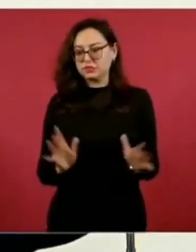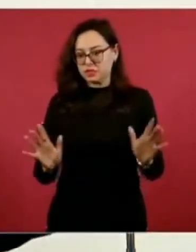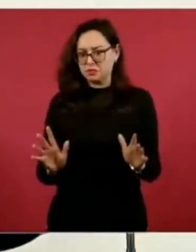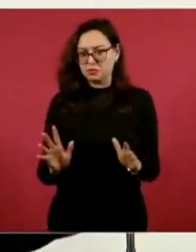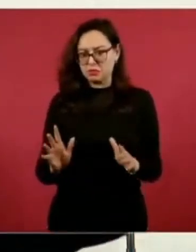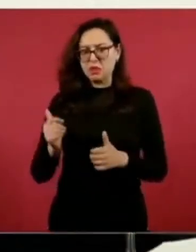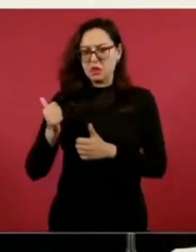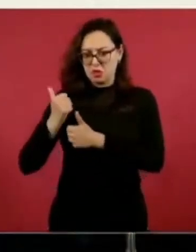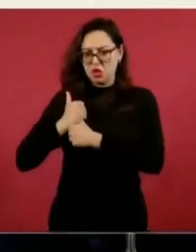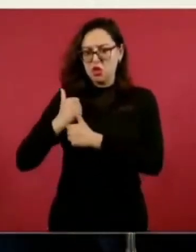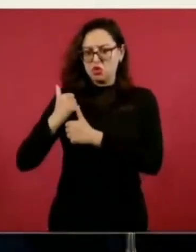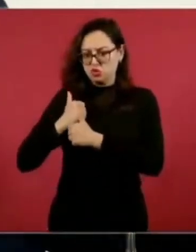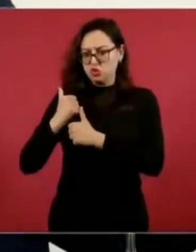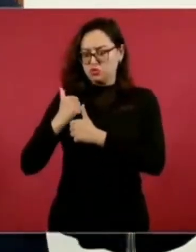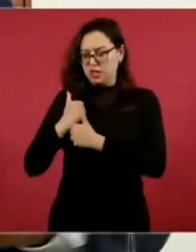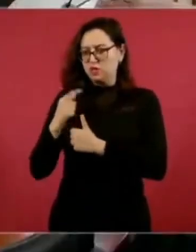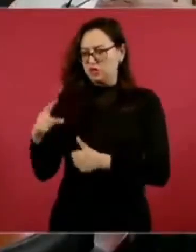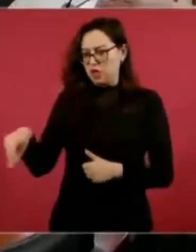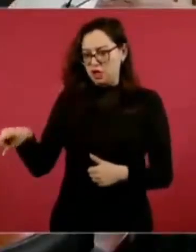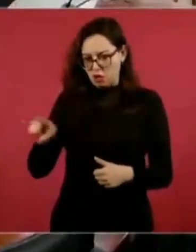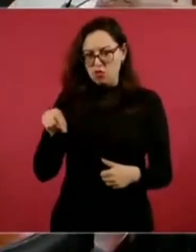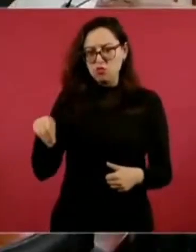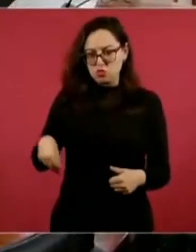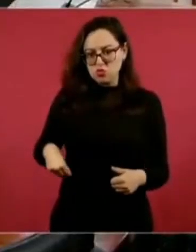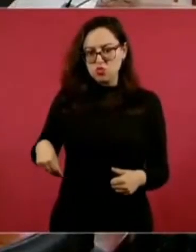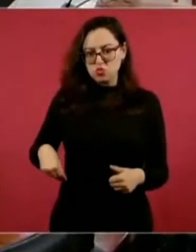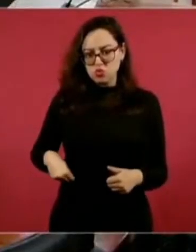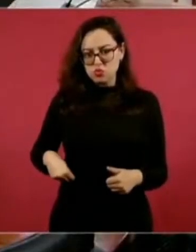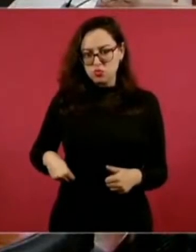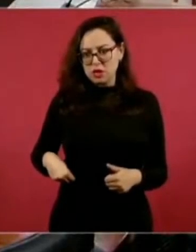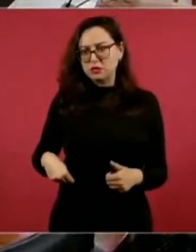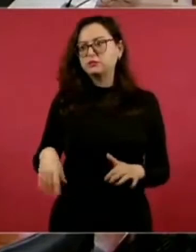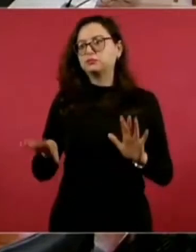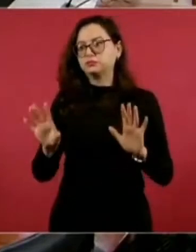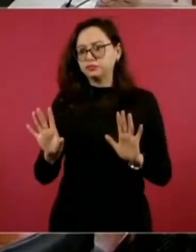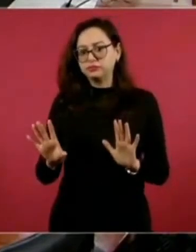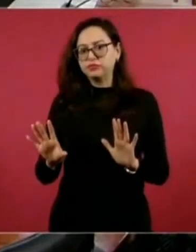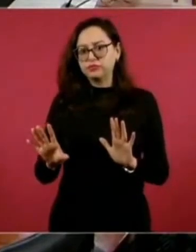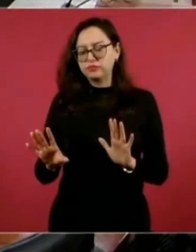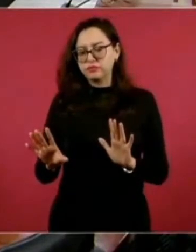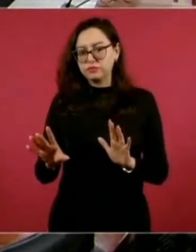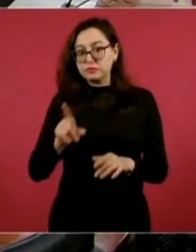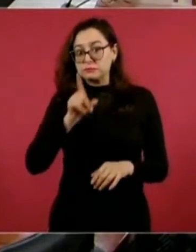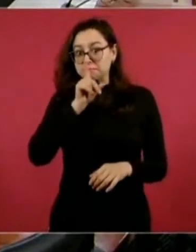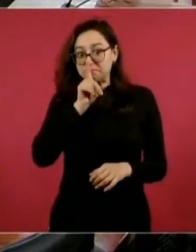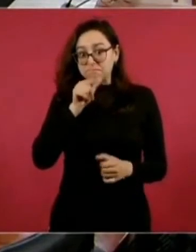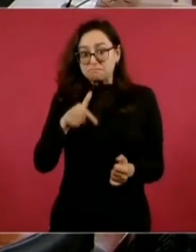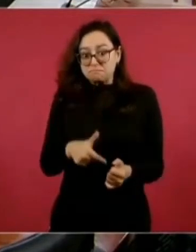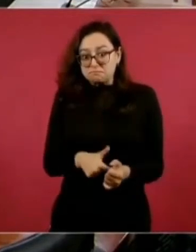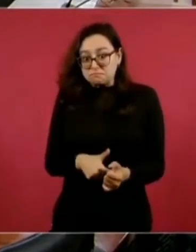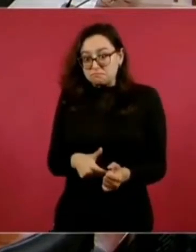que desaparecieron a los jóvenes, ¿por qué vamos a ocultarlo?